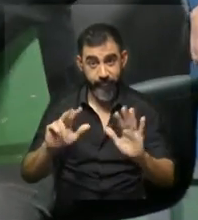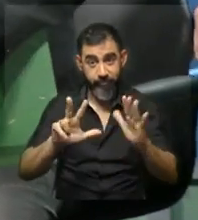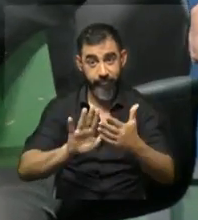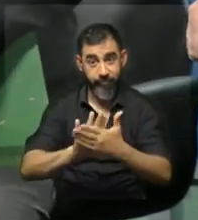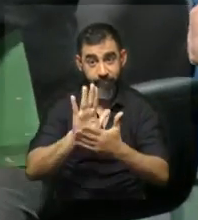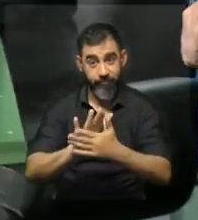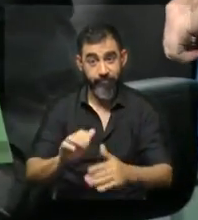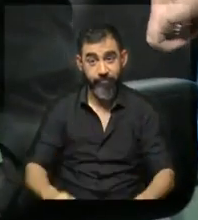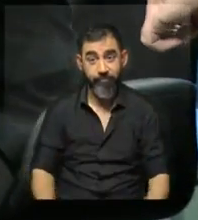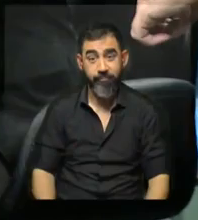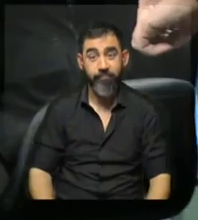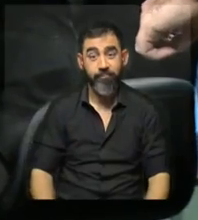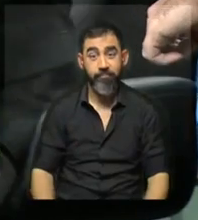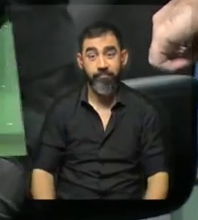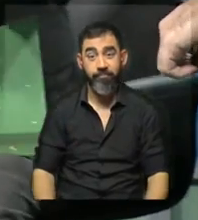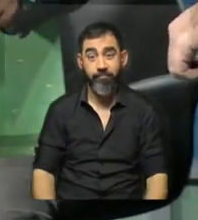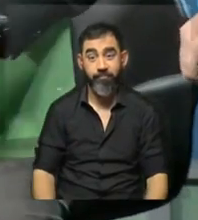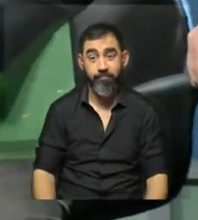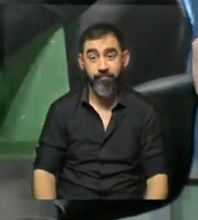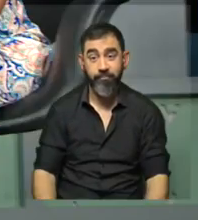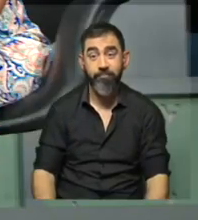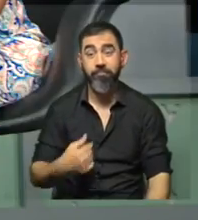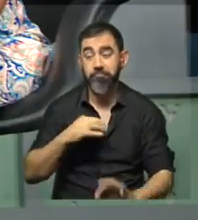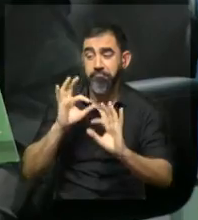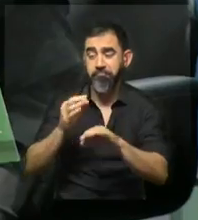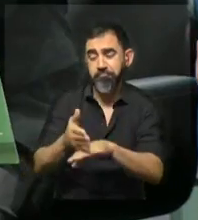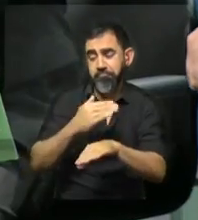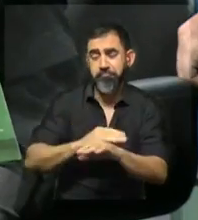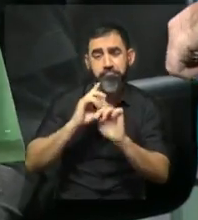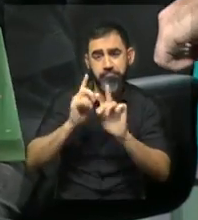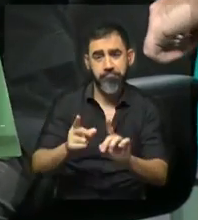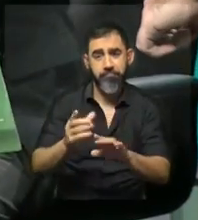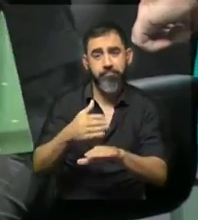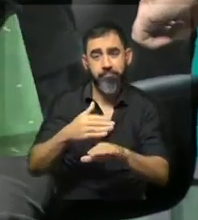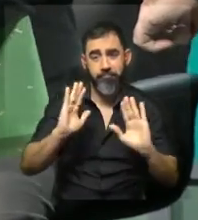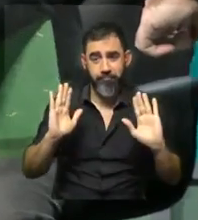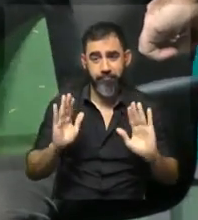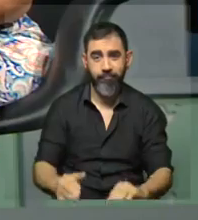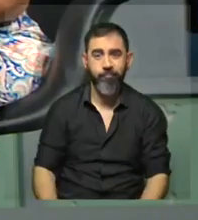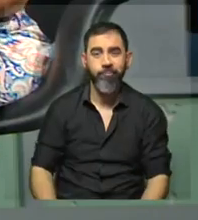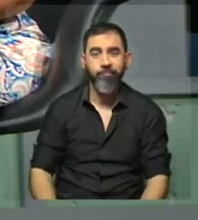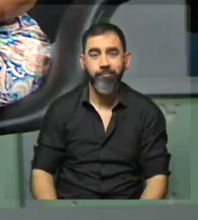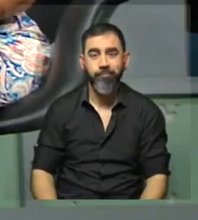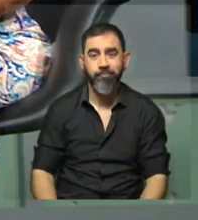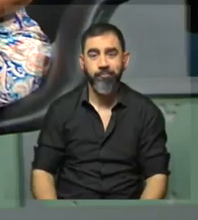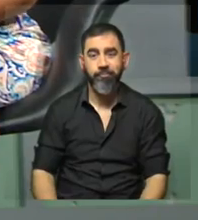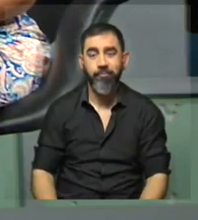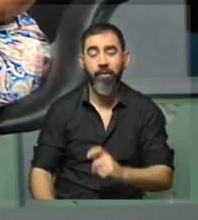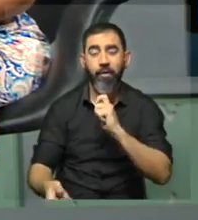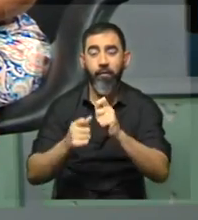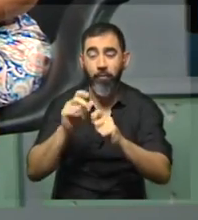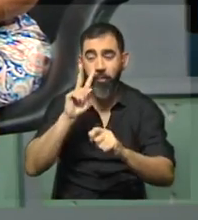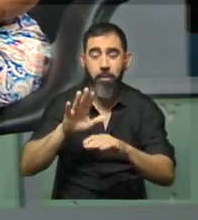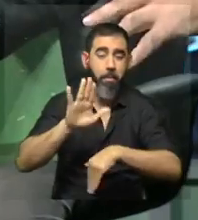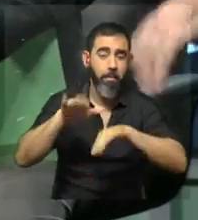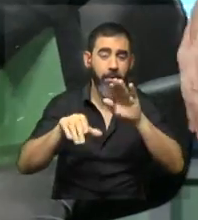Atáquelo, Pilar. Ustedes me ven que... Bueno, tanto Tania como yo llegamos un buen rato antes también. Tampoco es que venimos y nos sentamos acá. Seguro es el informativo que más miramos.